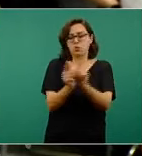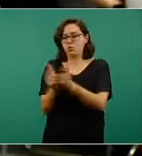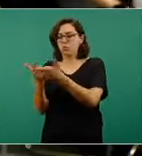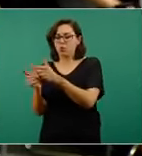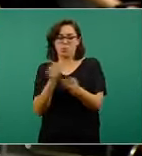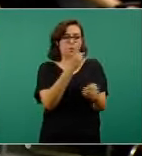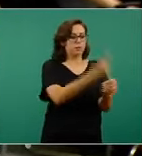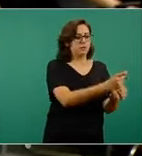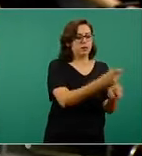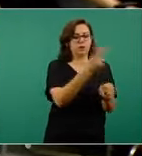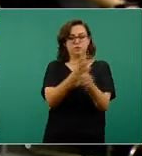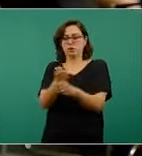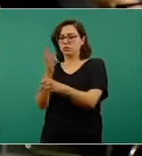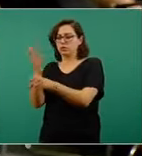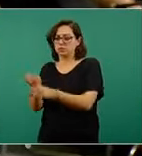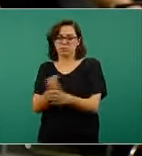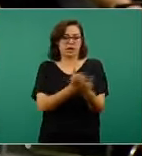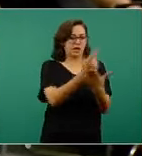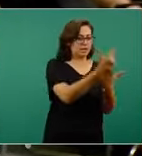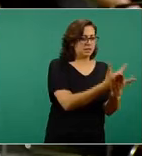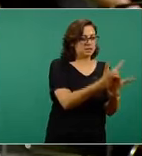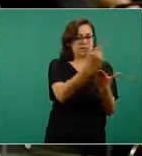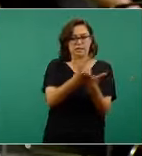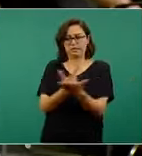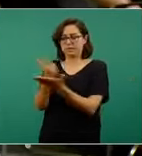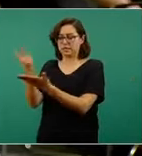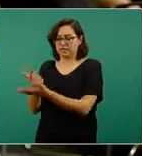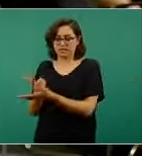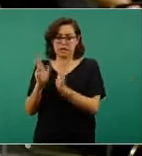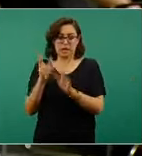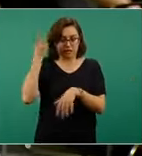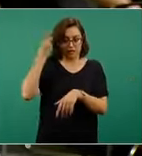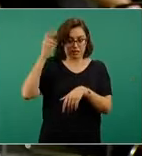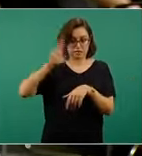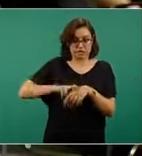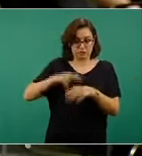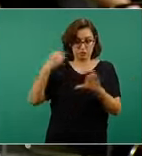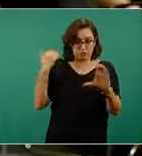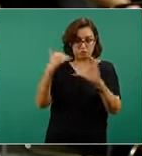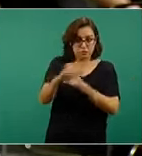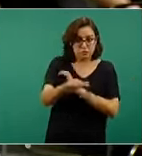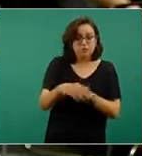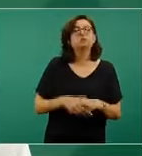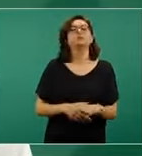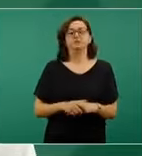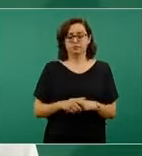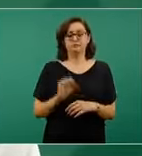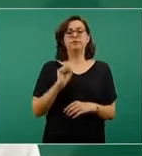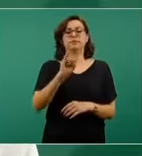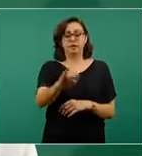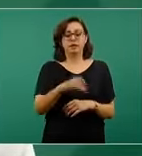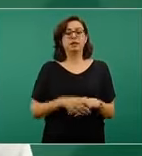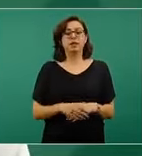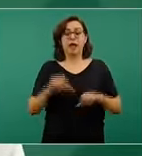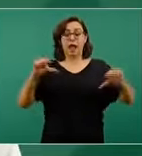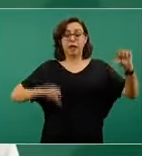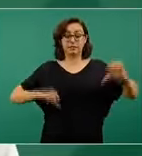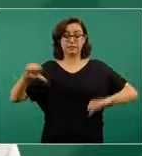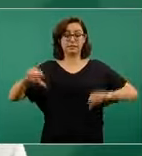el nombre de la actividad es igual a si le corresponde en primera, segunda o tercera. Es correcto, línea. pero de la actividad, no del